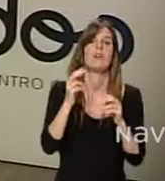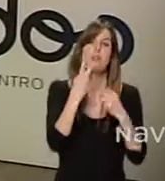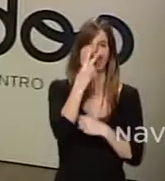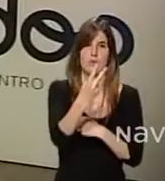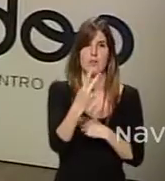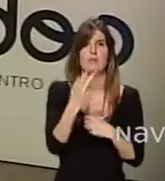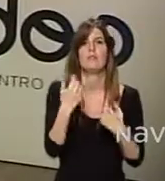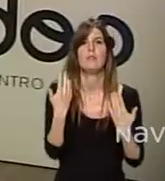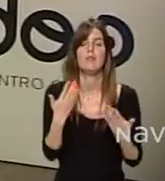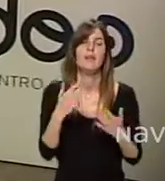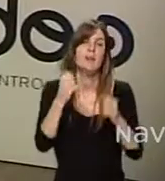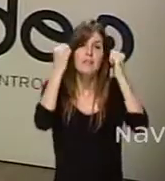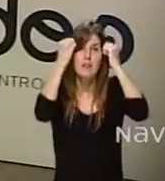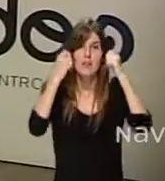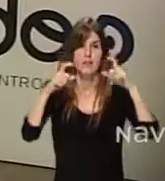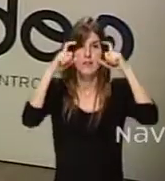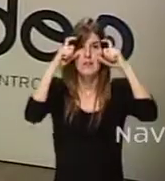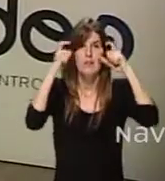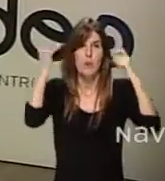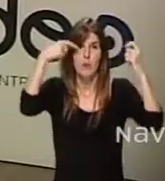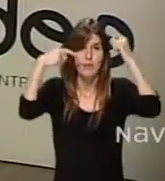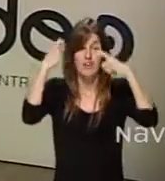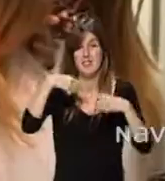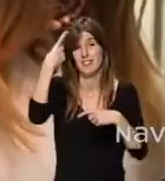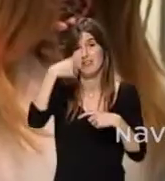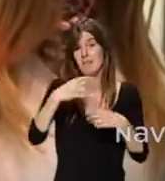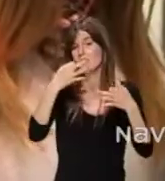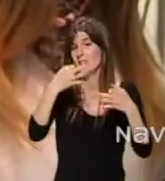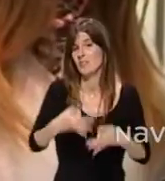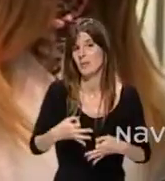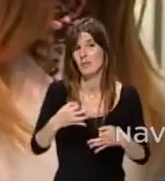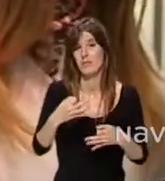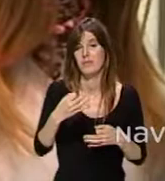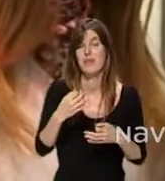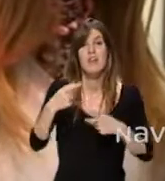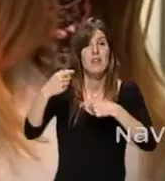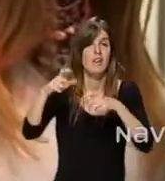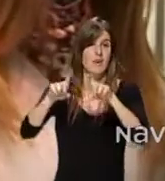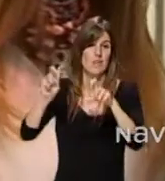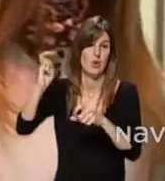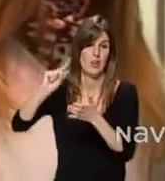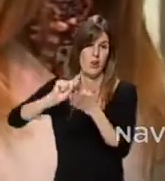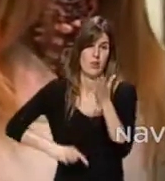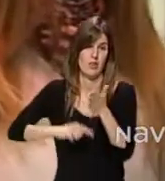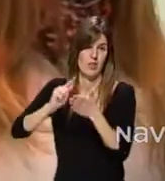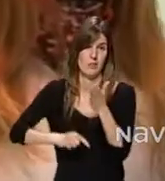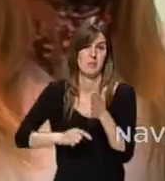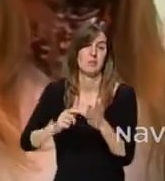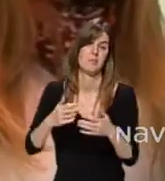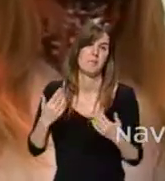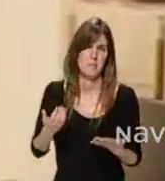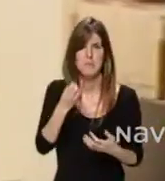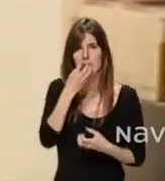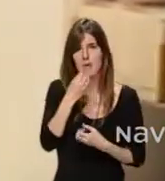estudiar óptica y así lo que teníamos claro es que íbamos a estar unos cuantos años trabajando por cuenta ajena, pero